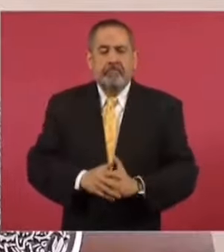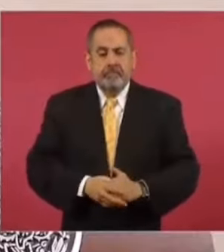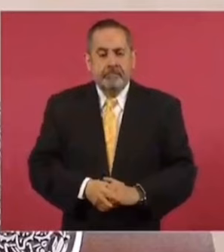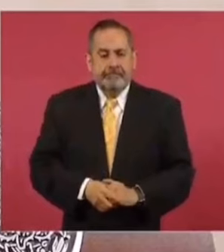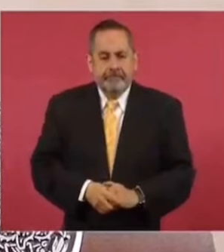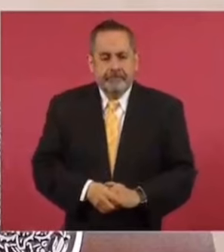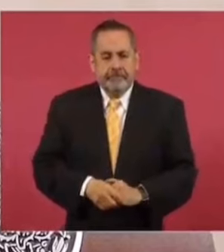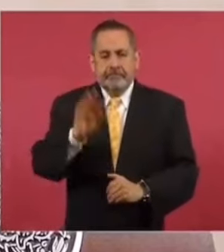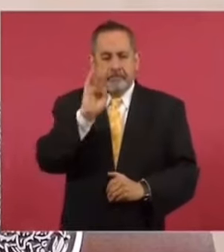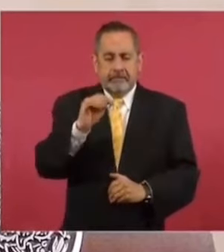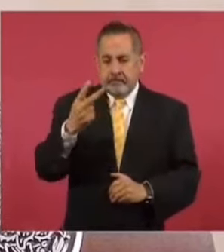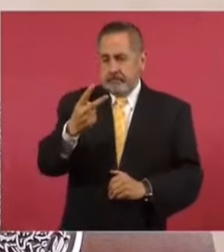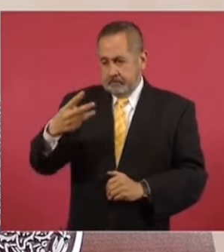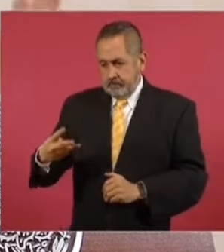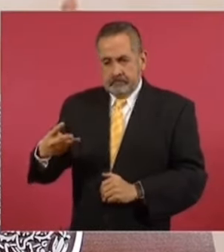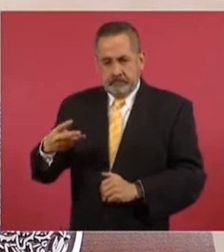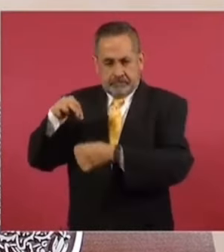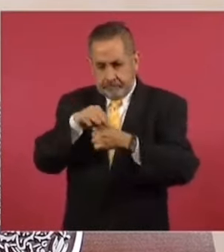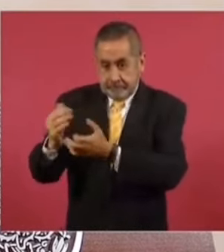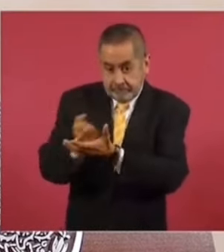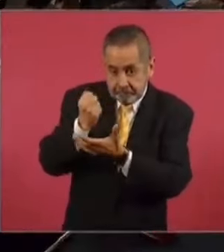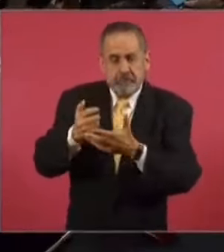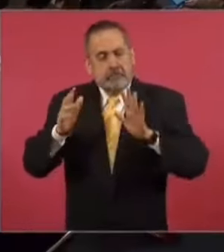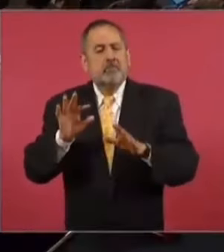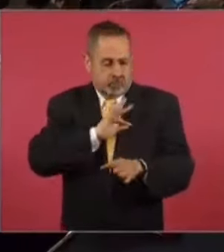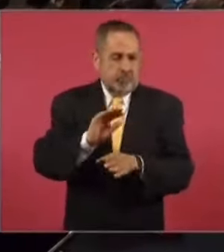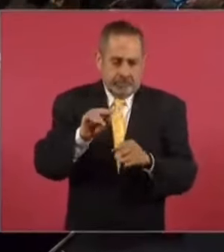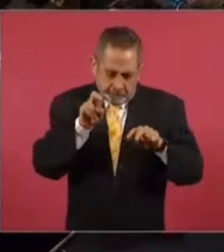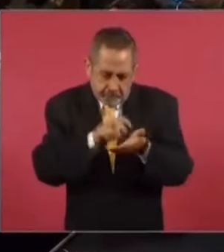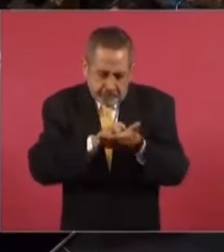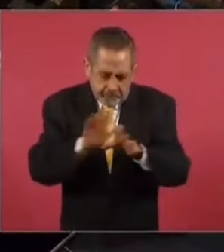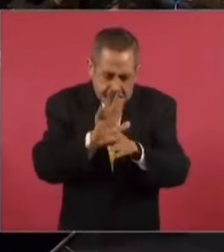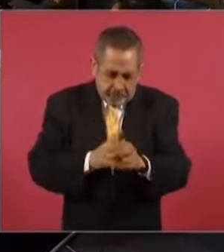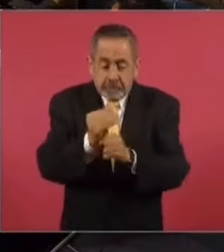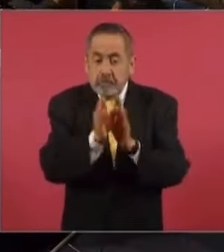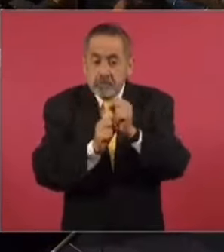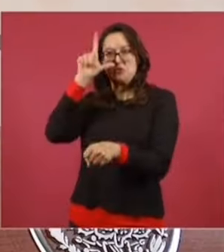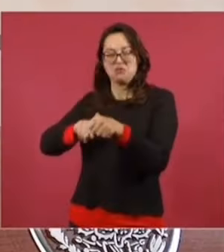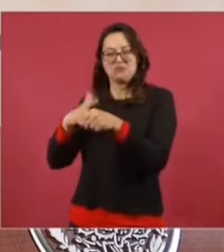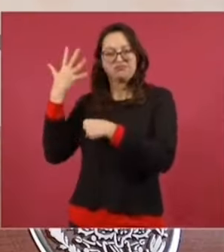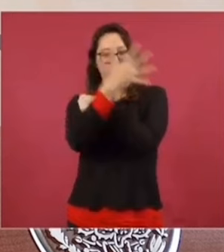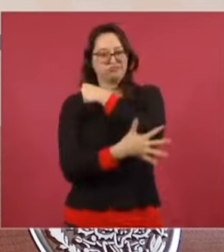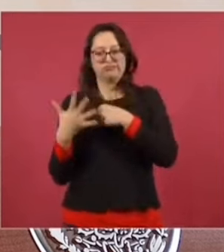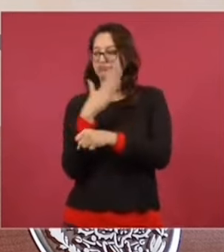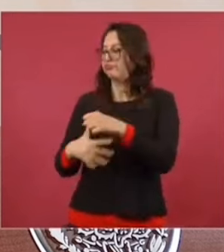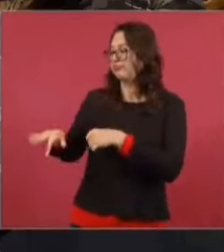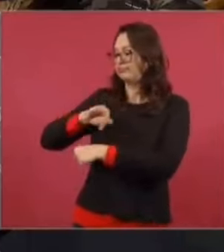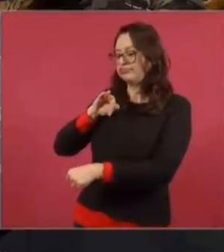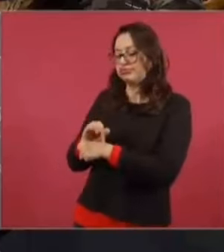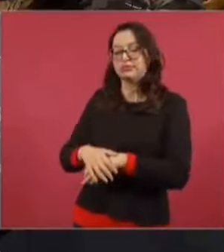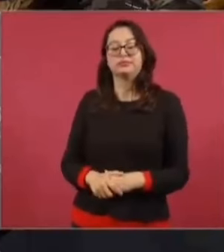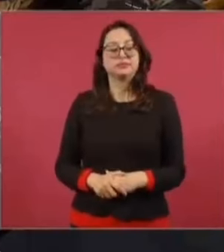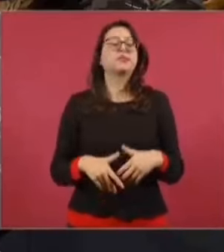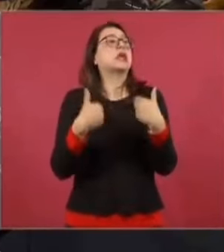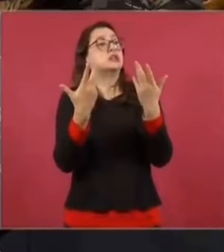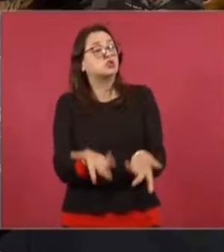si se tienen dos terceras partes, el partido que gane va a poder hacer una reforma constitucional. Bien, presidente, nada más puntualizando entonces,